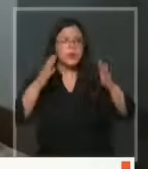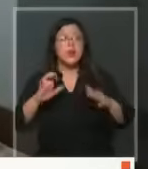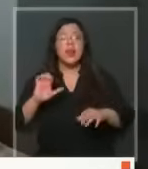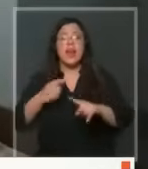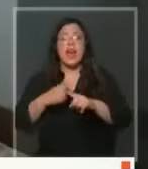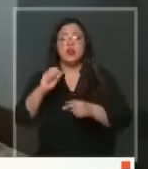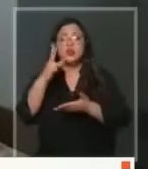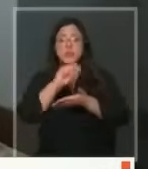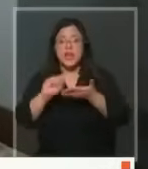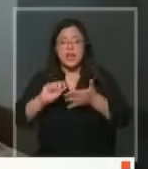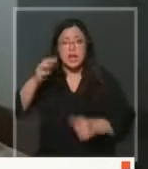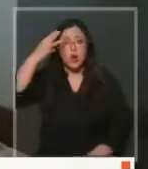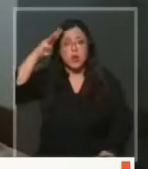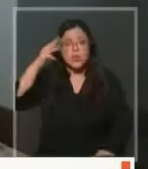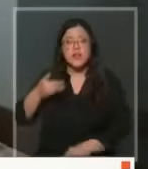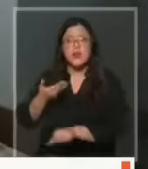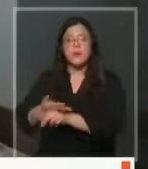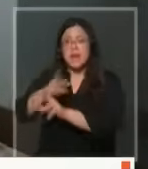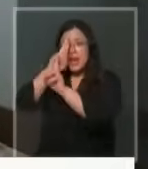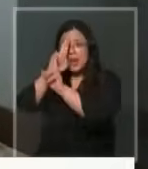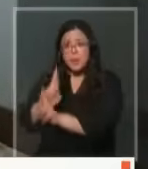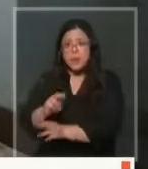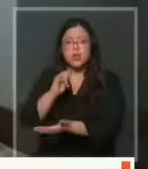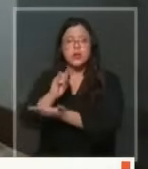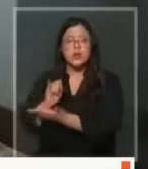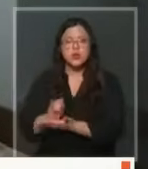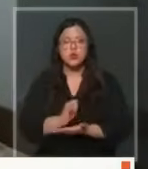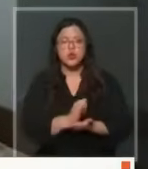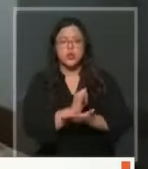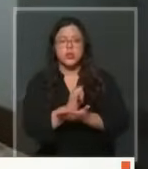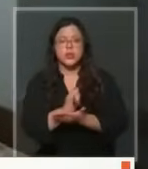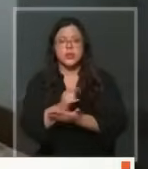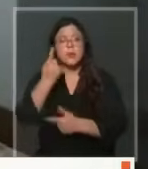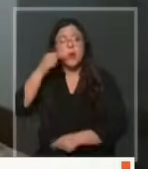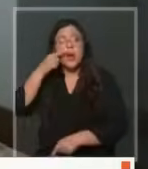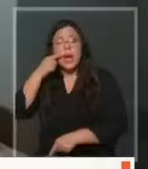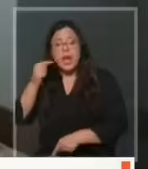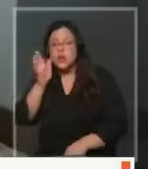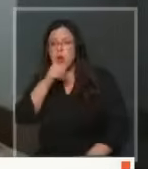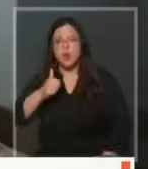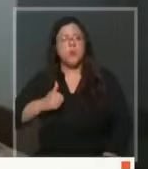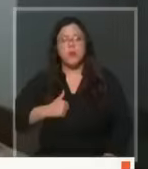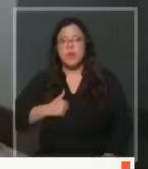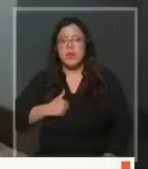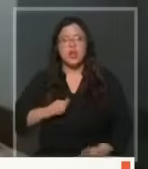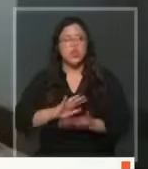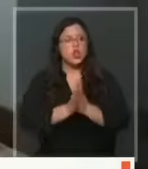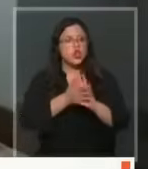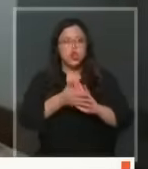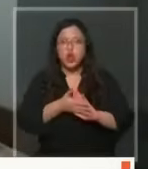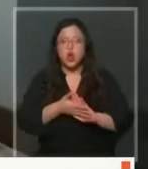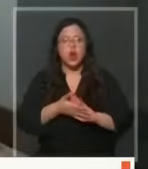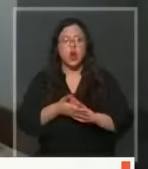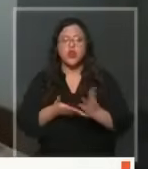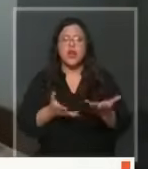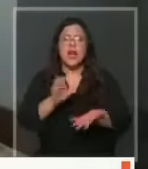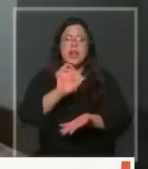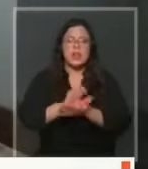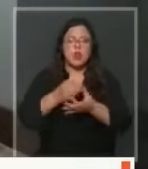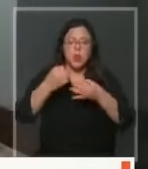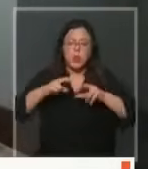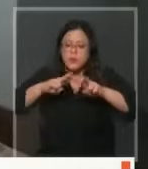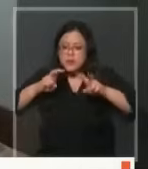subsecretario Monsalve pida respeto por las instituciones cuando él incumplió toda la orgánica del Estado al revisar